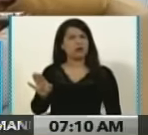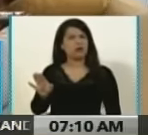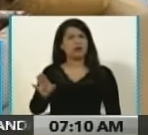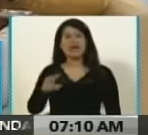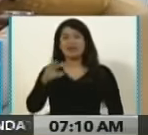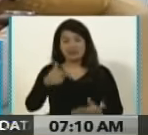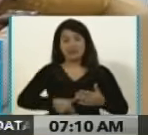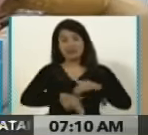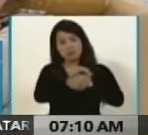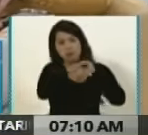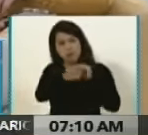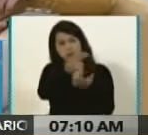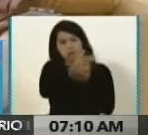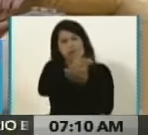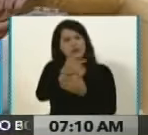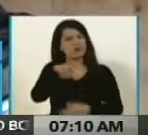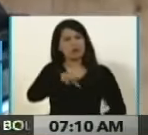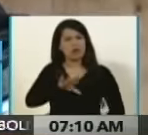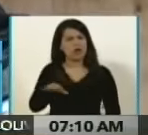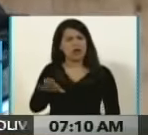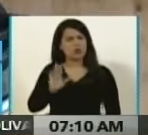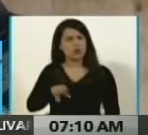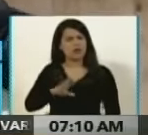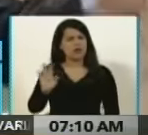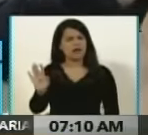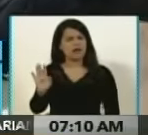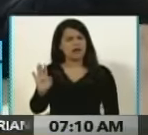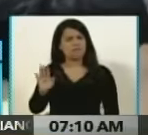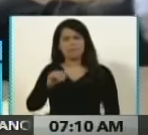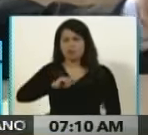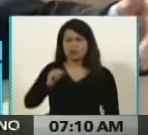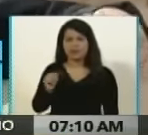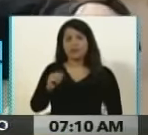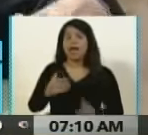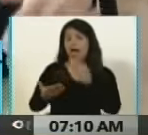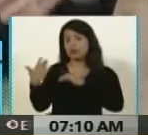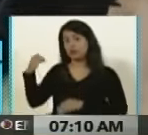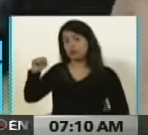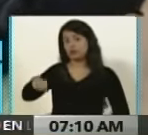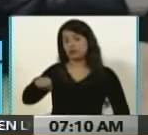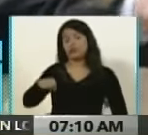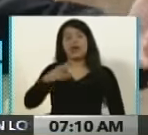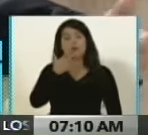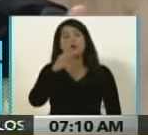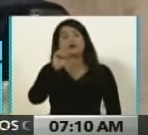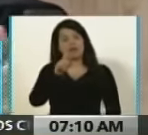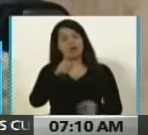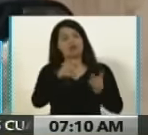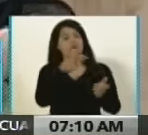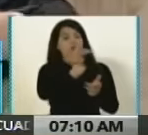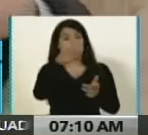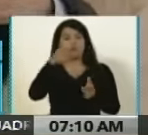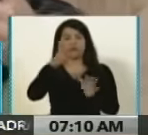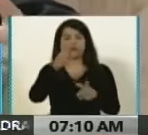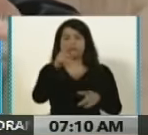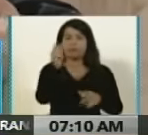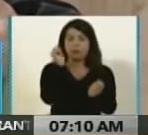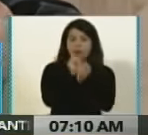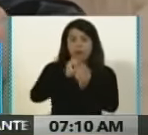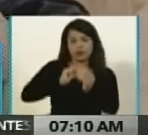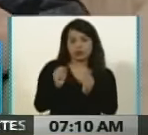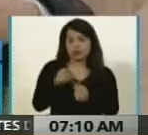eso no. Y los hechos que ha habido, bueno, hay policías presos, funcionarios presos. Es